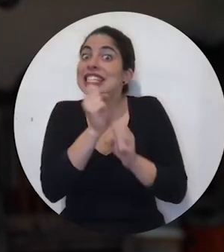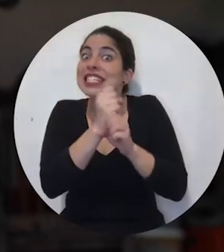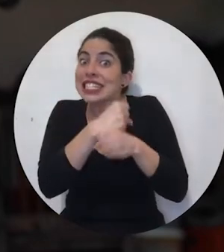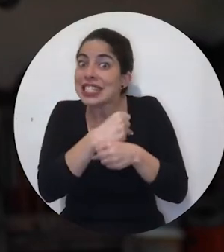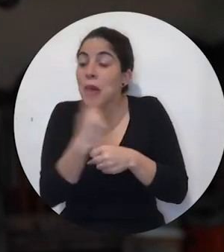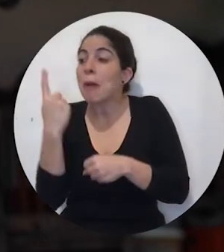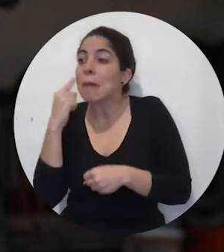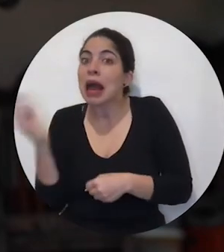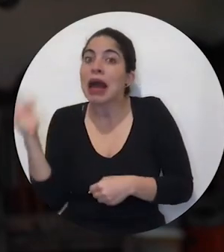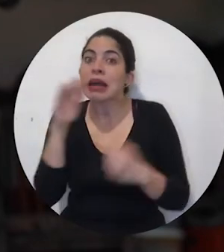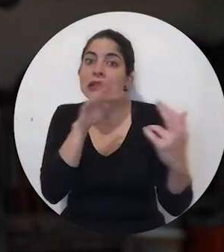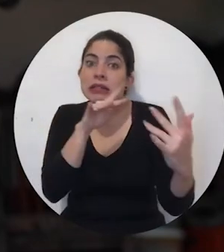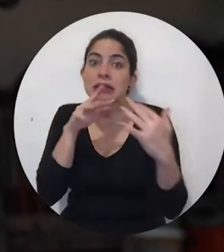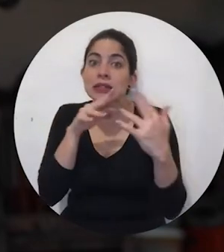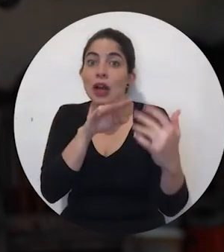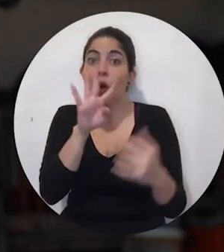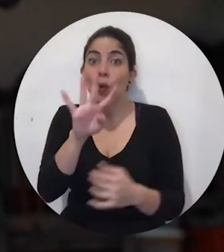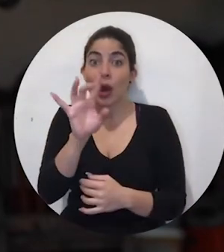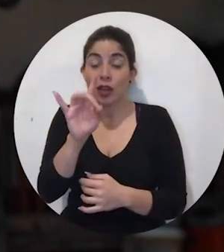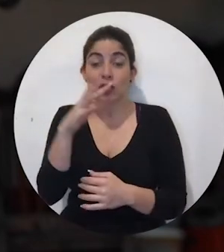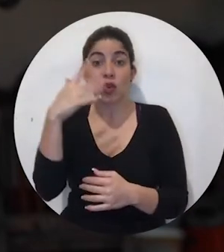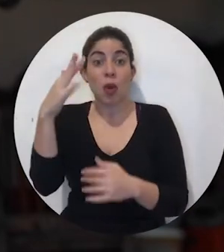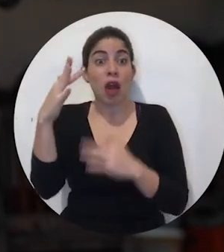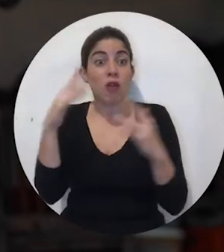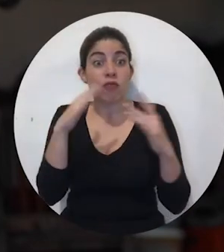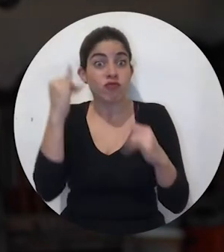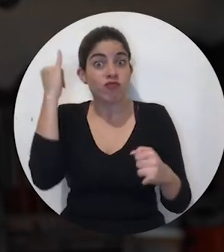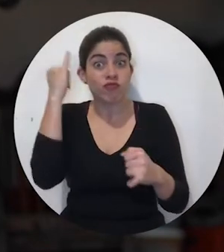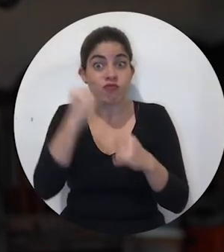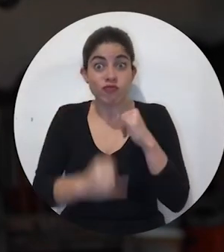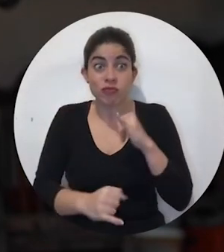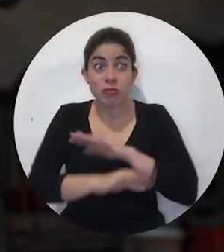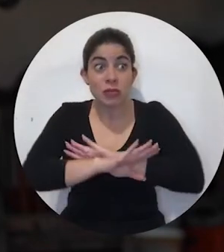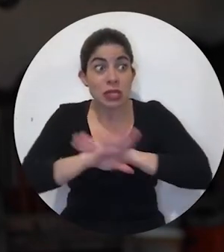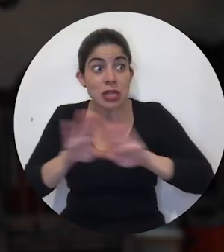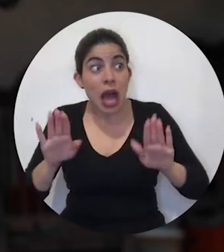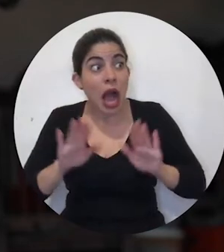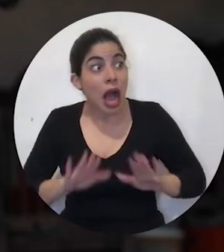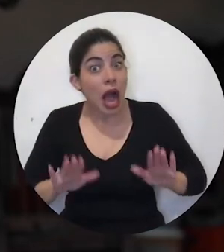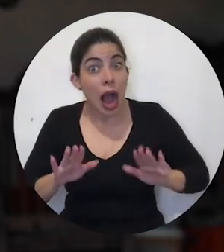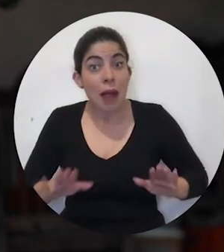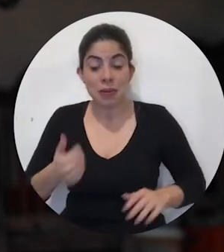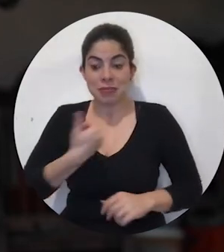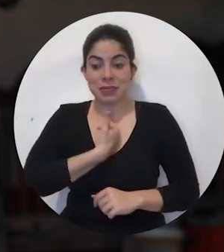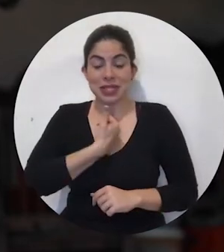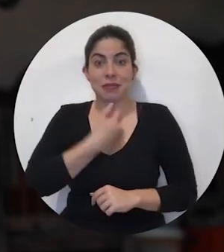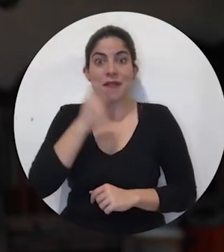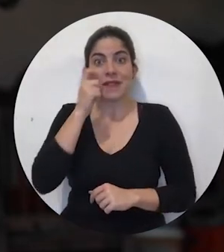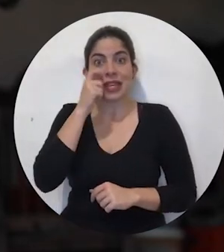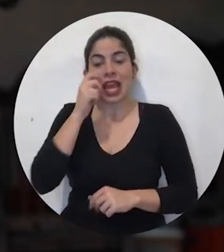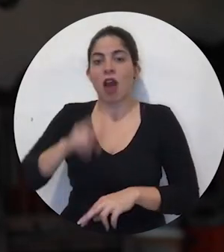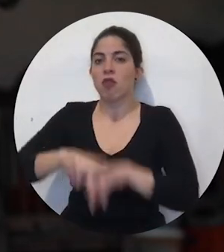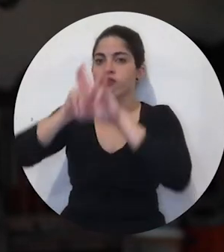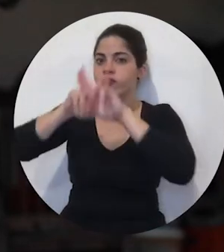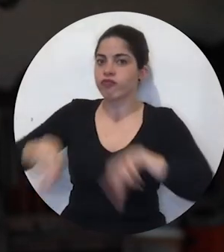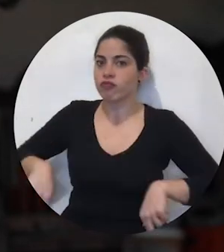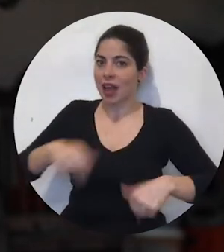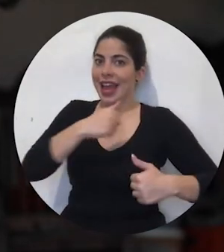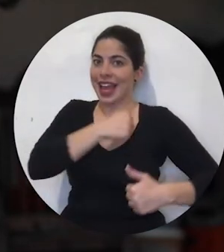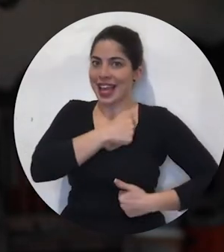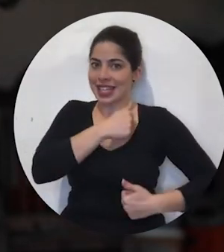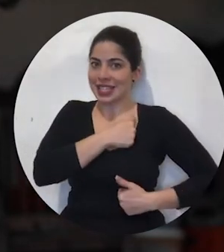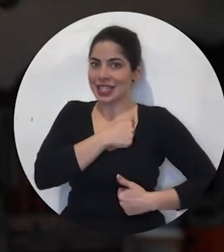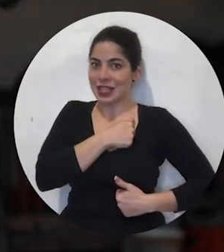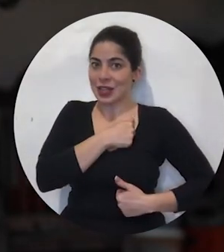Figueres para combatir en el 48. Pero una vez que pasó el 48, que ya todo estaba en calma, entonces Figueres abolió